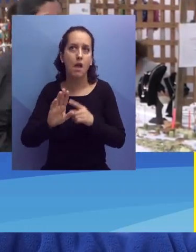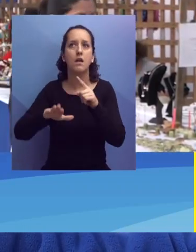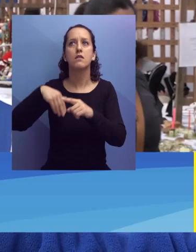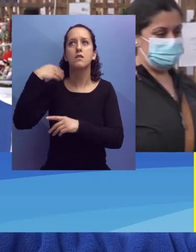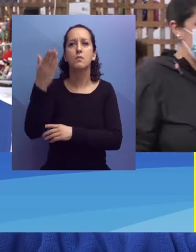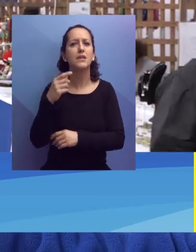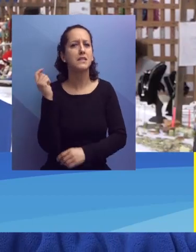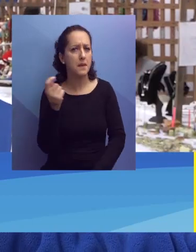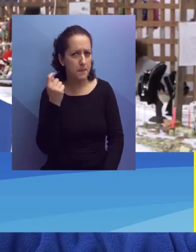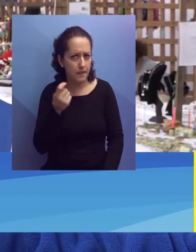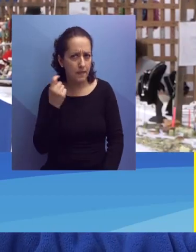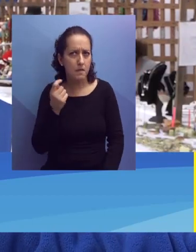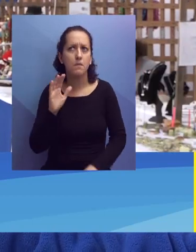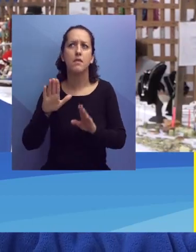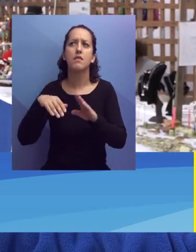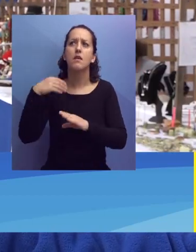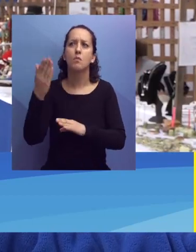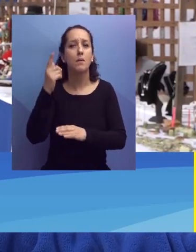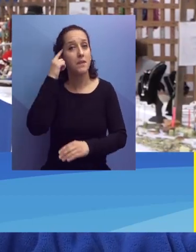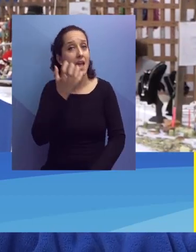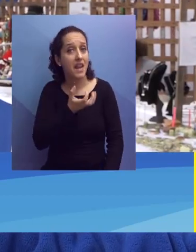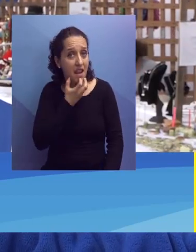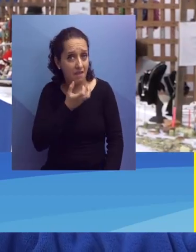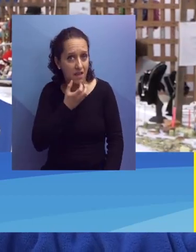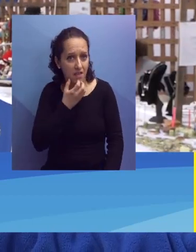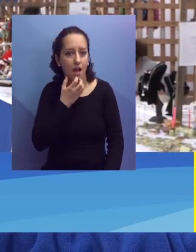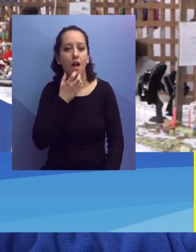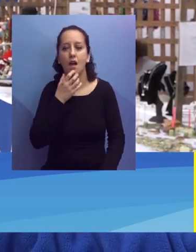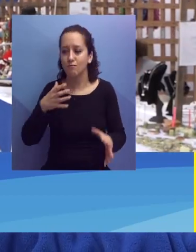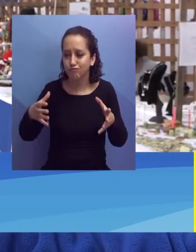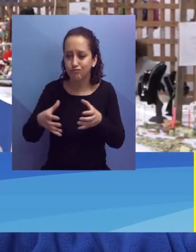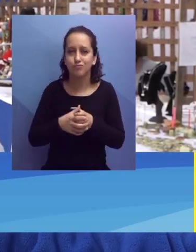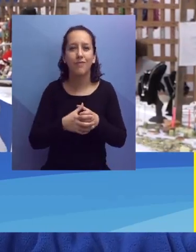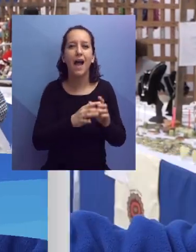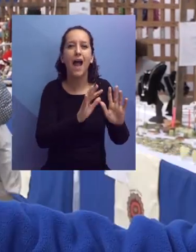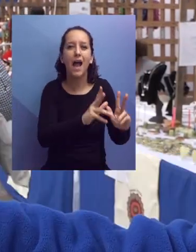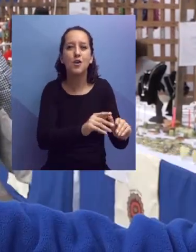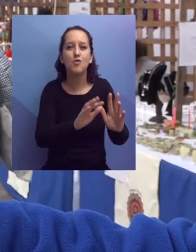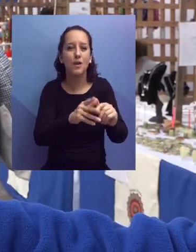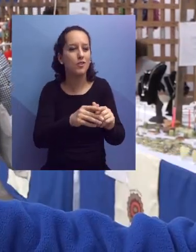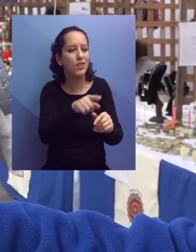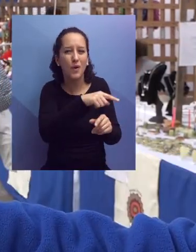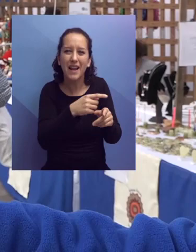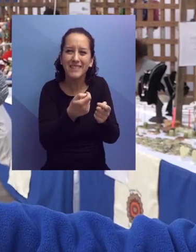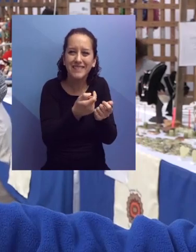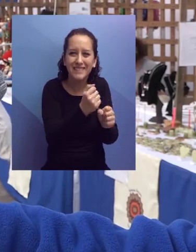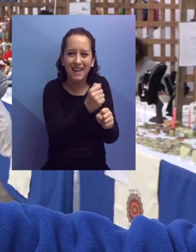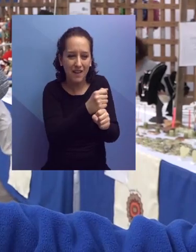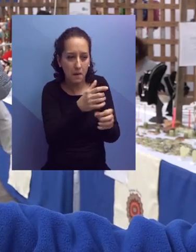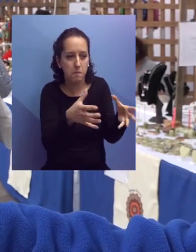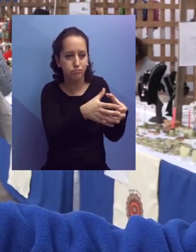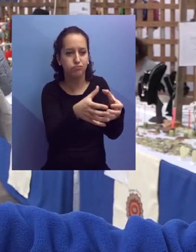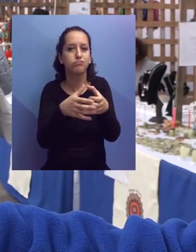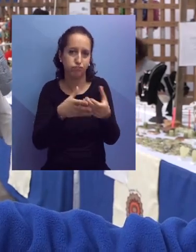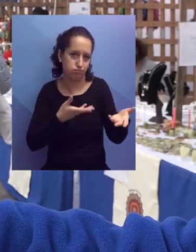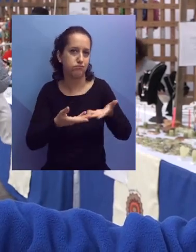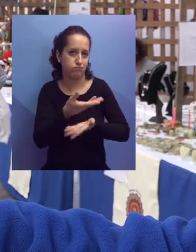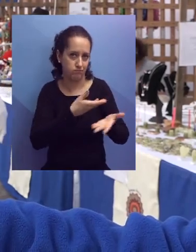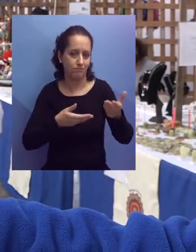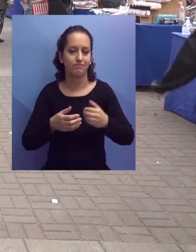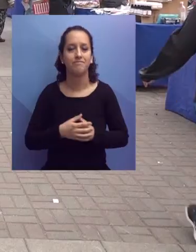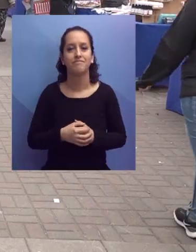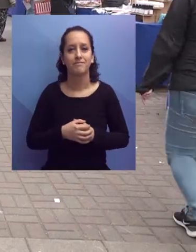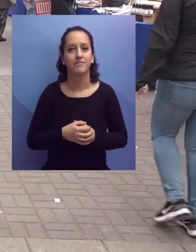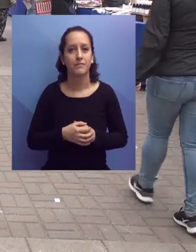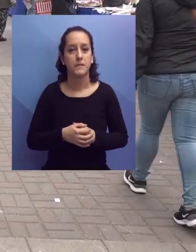otras para septiembre, estamos pensando realizar una para Navidad, y todo trabajando en conjunto junto a las agrupaciones de microemprendedores del Gran